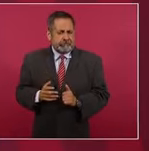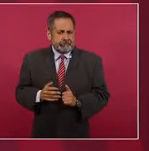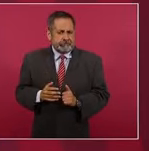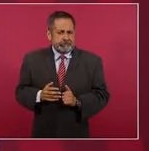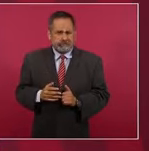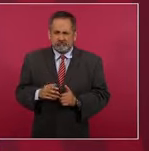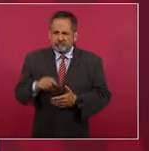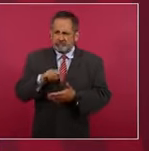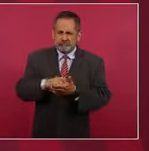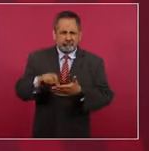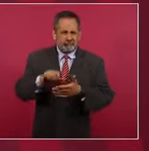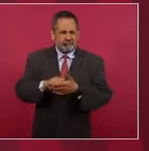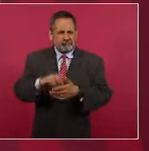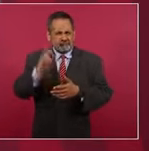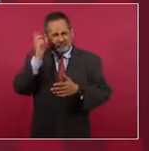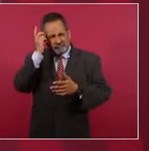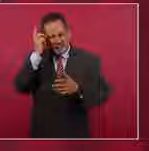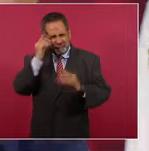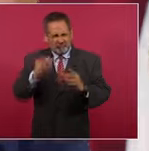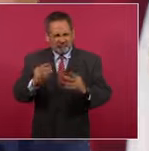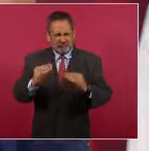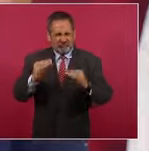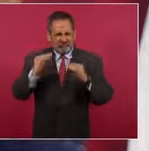un Ferrari o algo así,